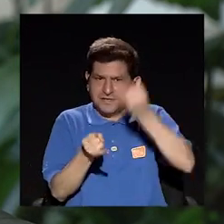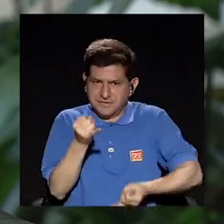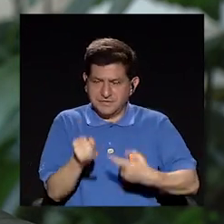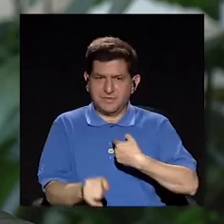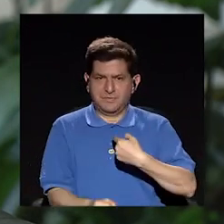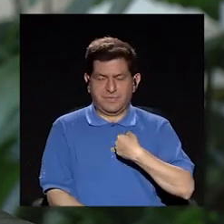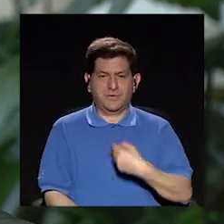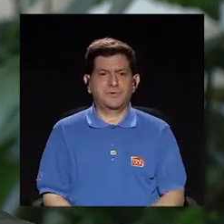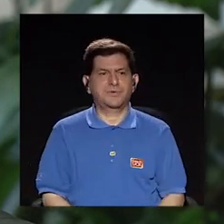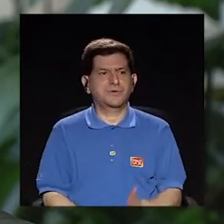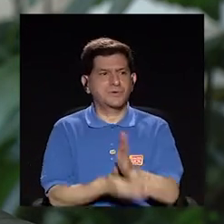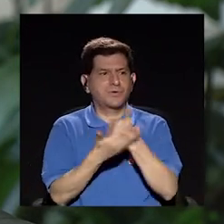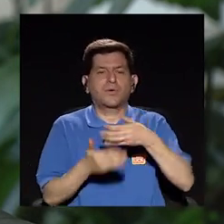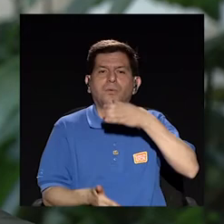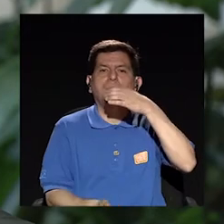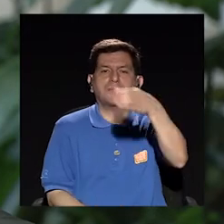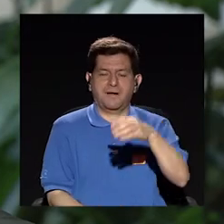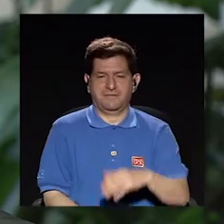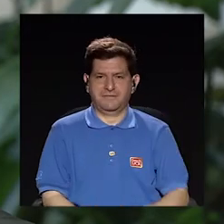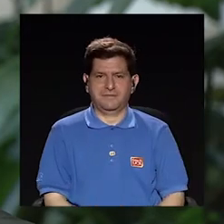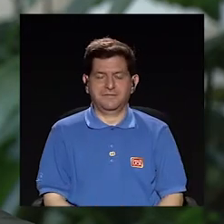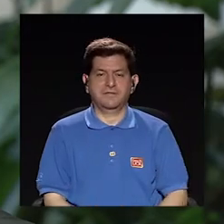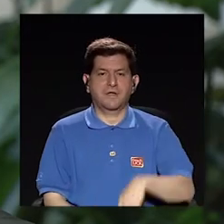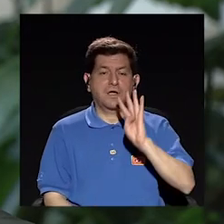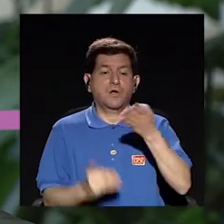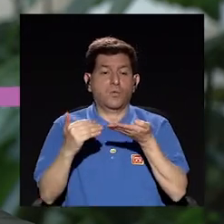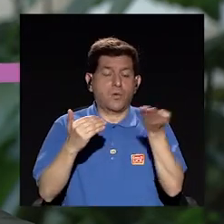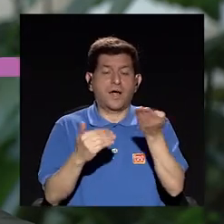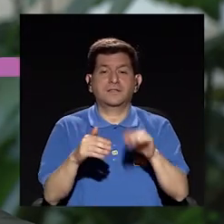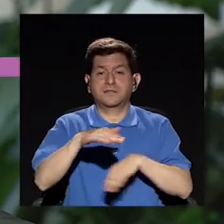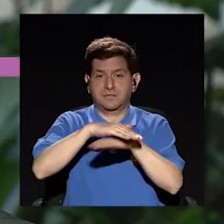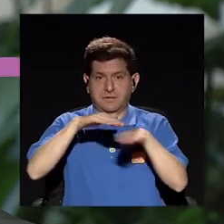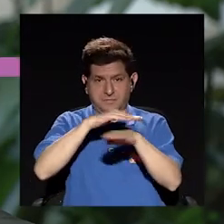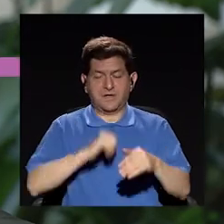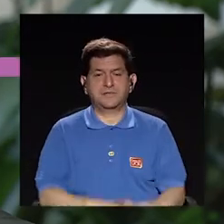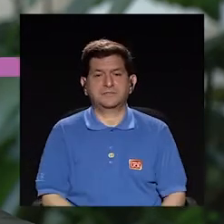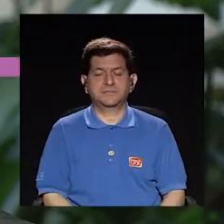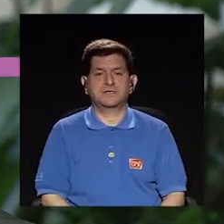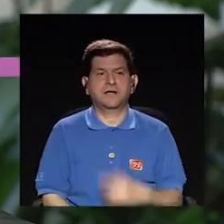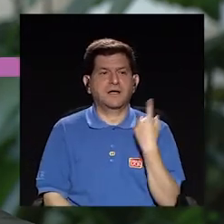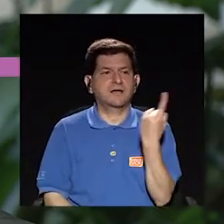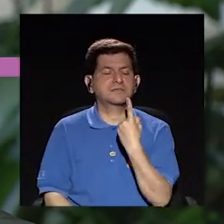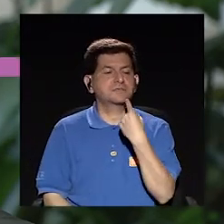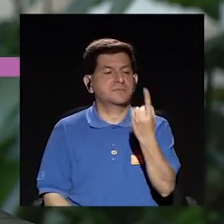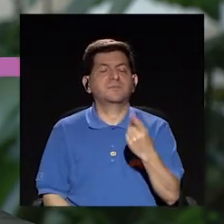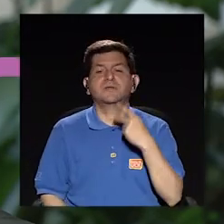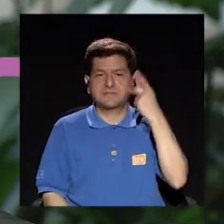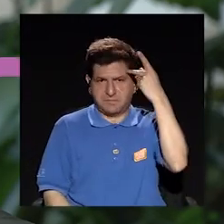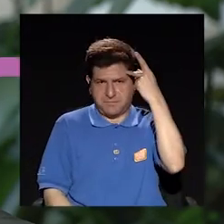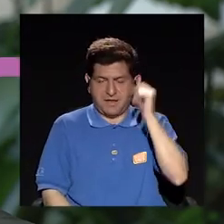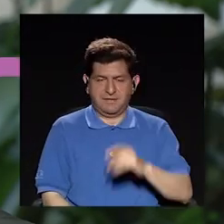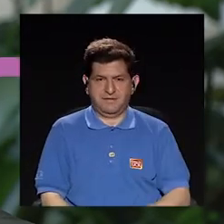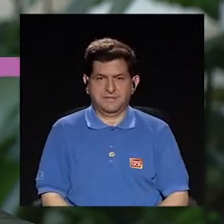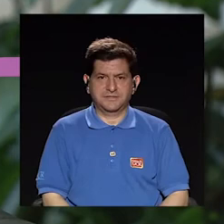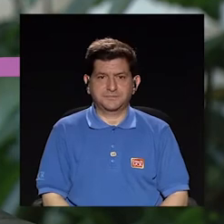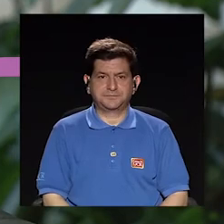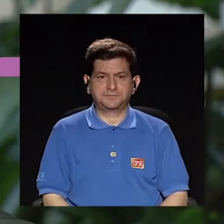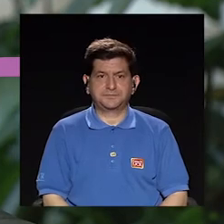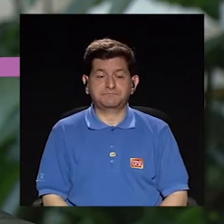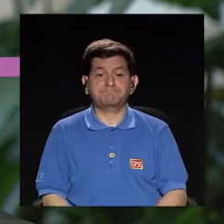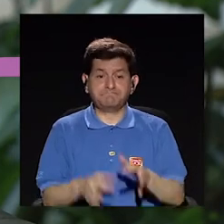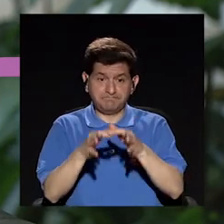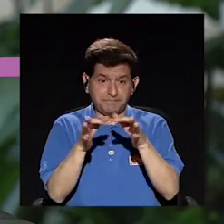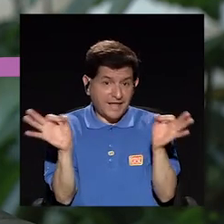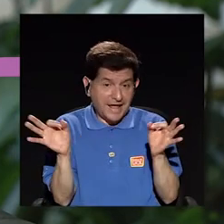finalizo con esta parte de recomendaciones. Hay cuatro cosas muy básicas y nosotros siempre se lo decimos a los padres de familia, que